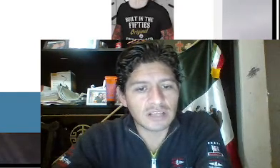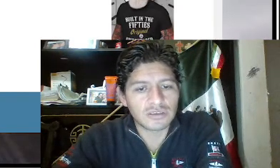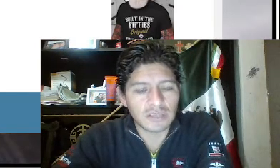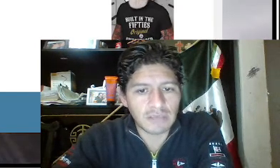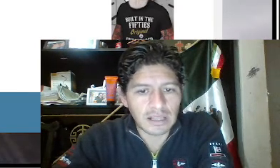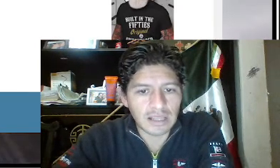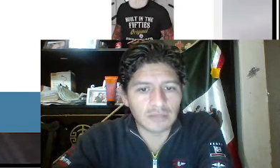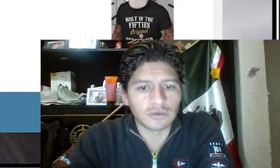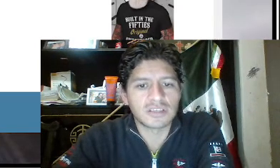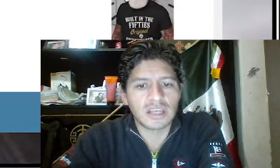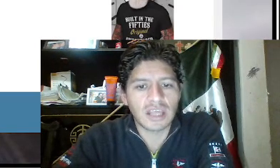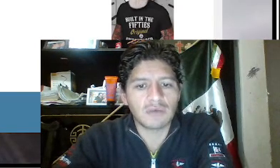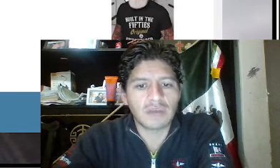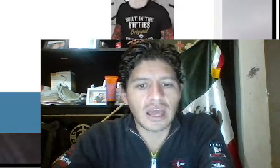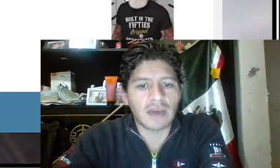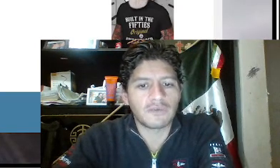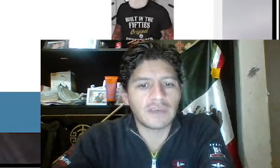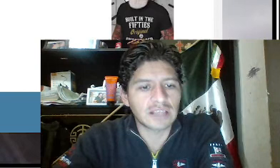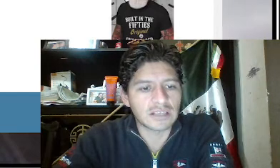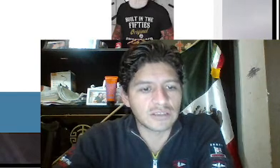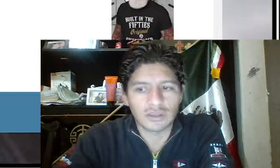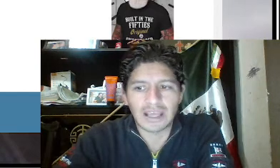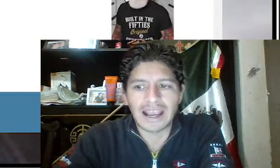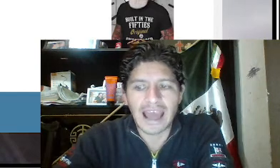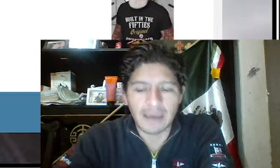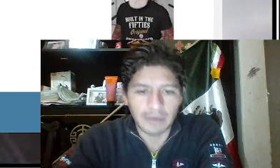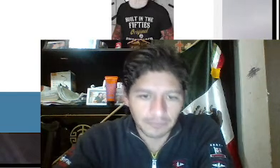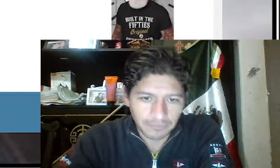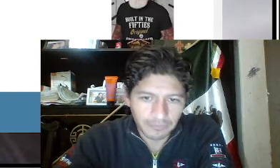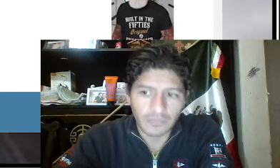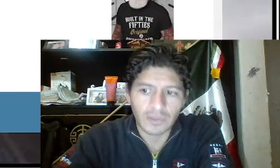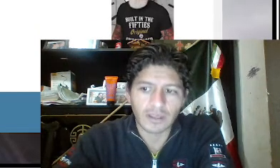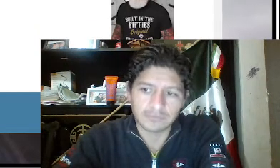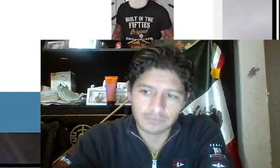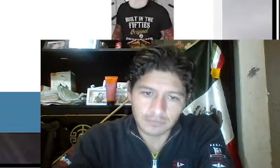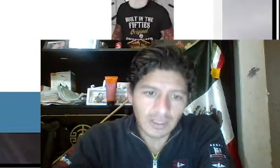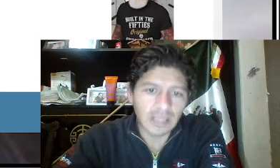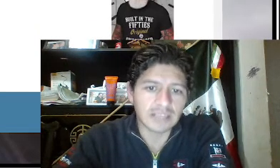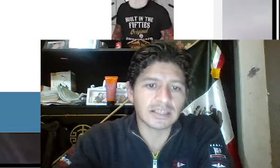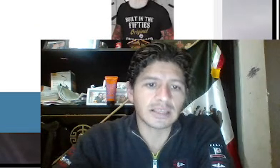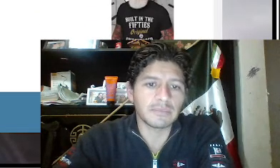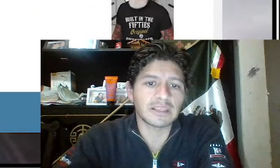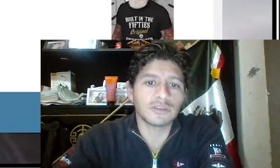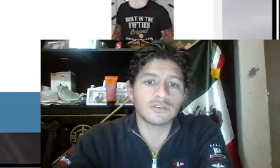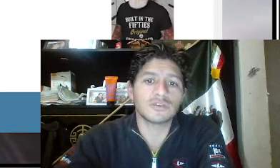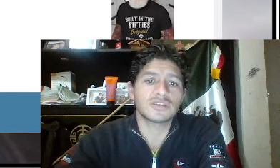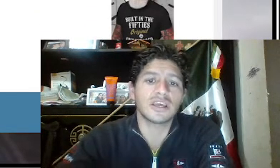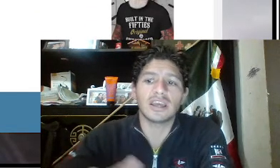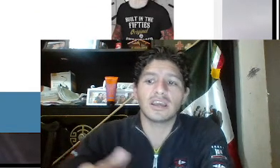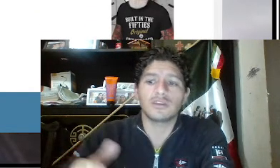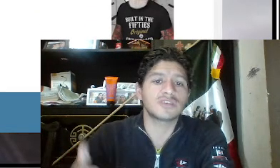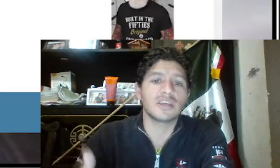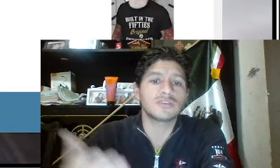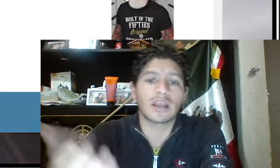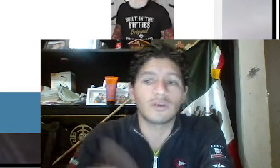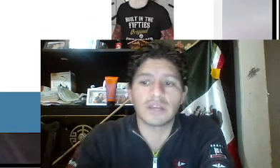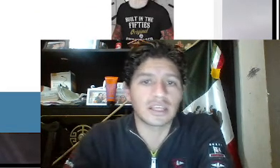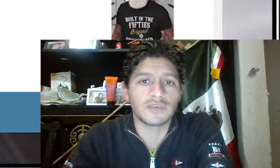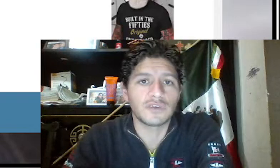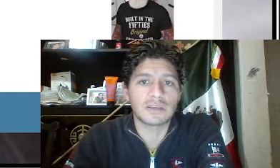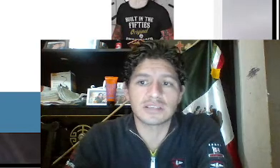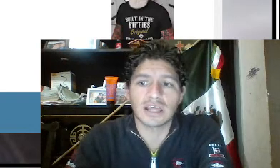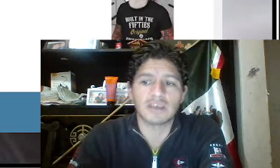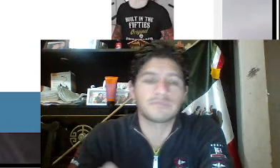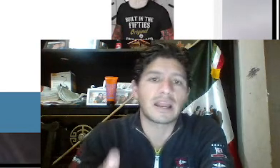revocación de mandato. Sería una afectación grave. Exactamente, no se hizo la colecta